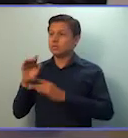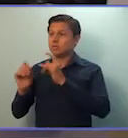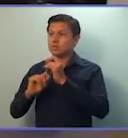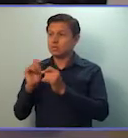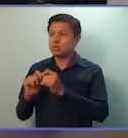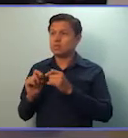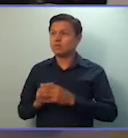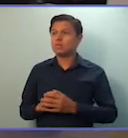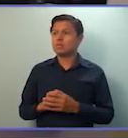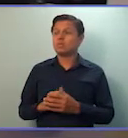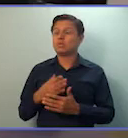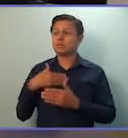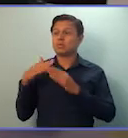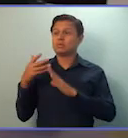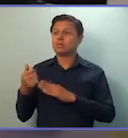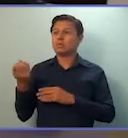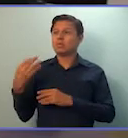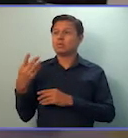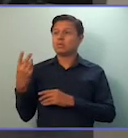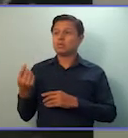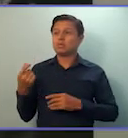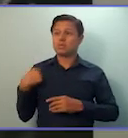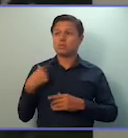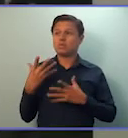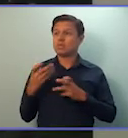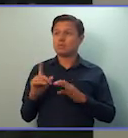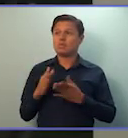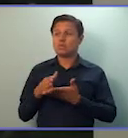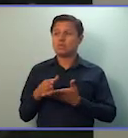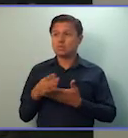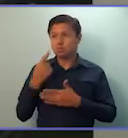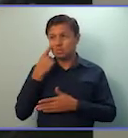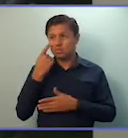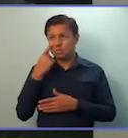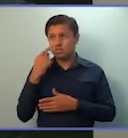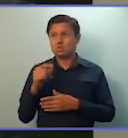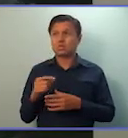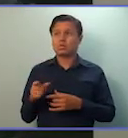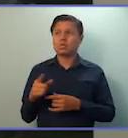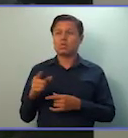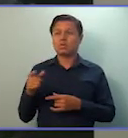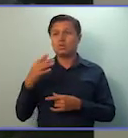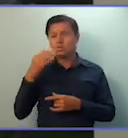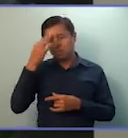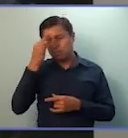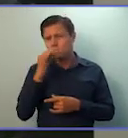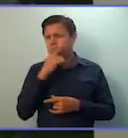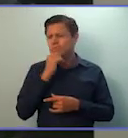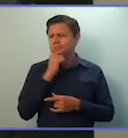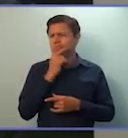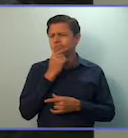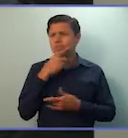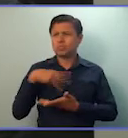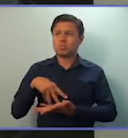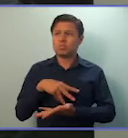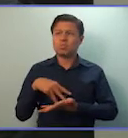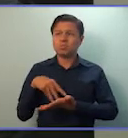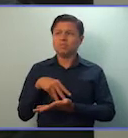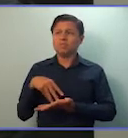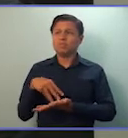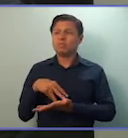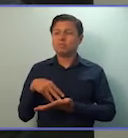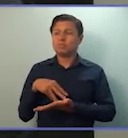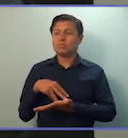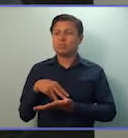mis vecinas me decía ya es que yo no quiero ir a cuidar urnas creo que allí hay como esa inquietud de la población que